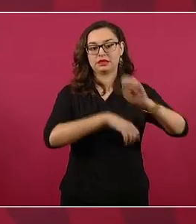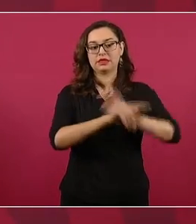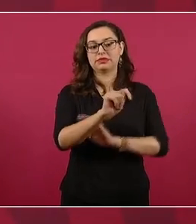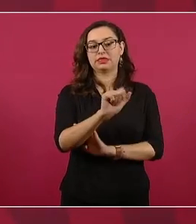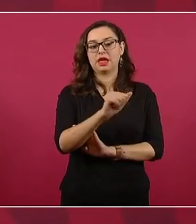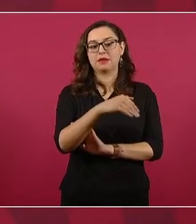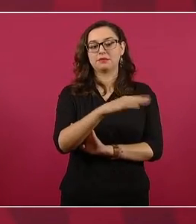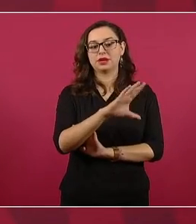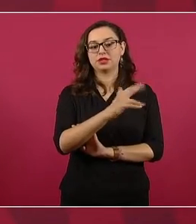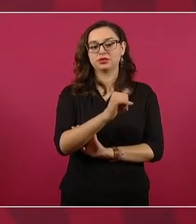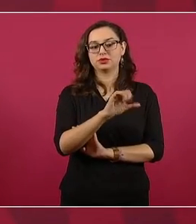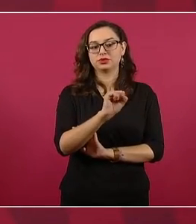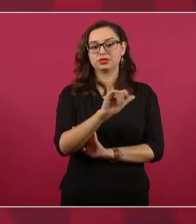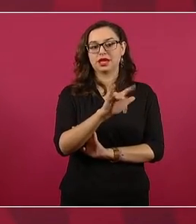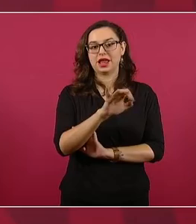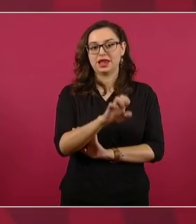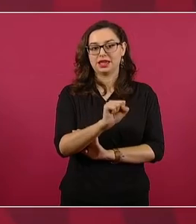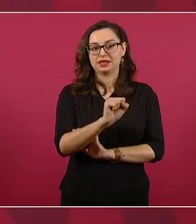Entonces,